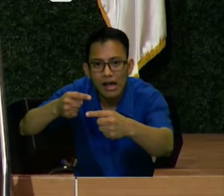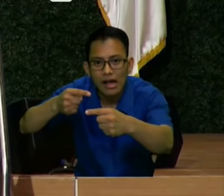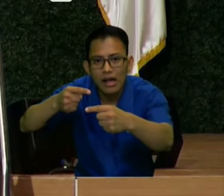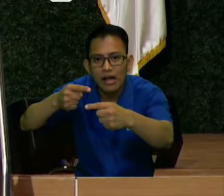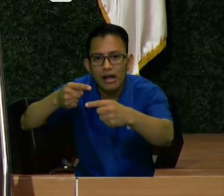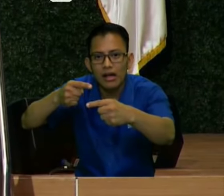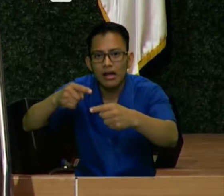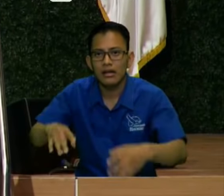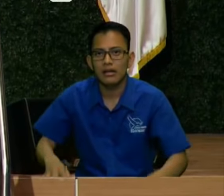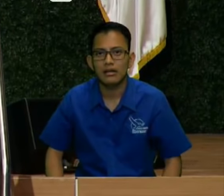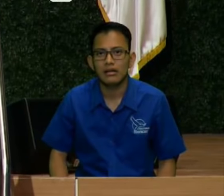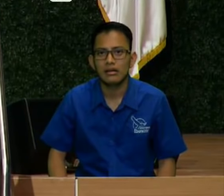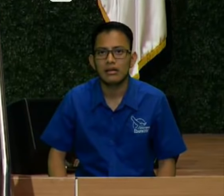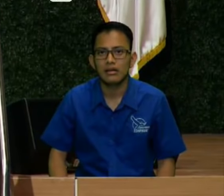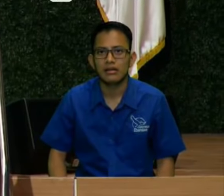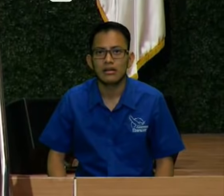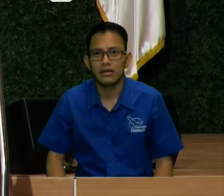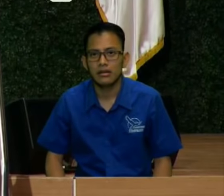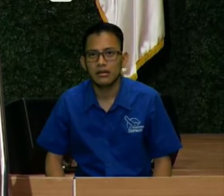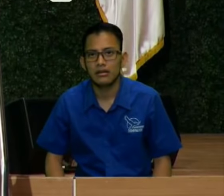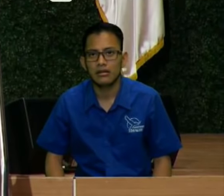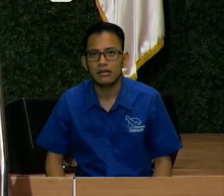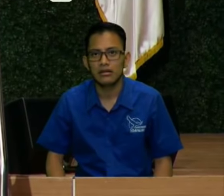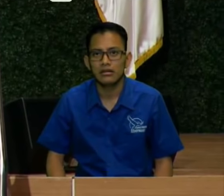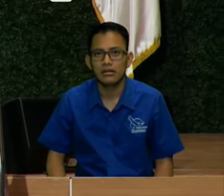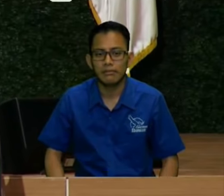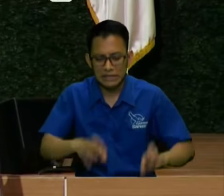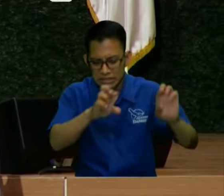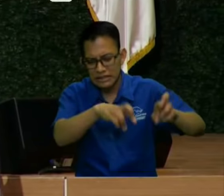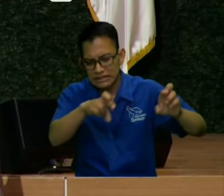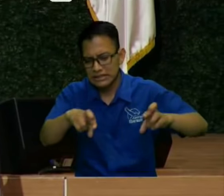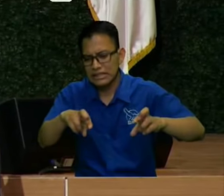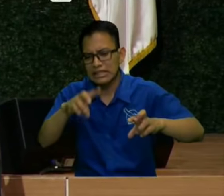están deformados y conformados, les va a causar